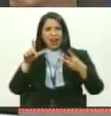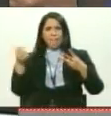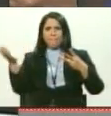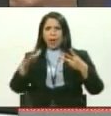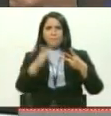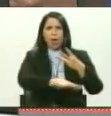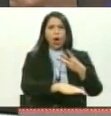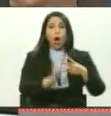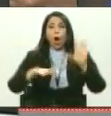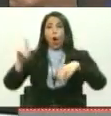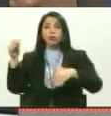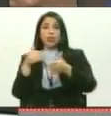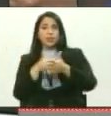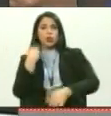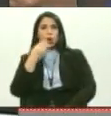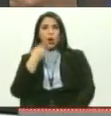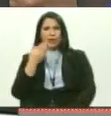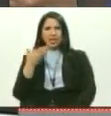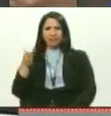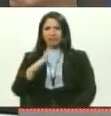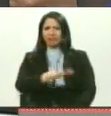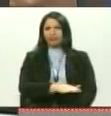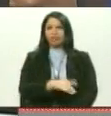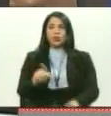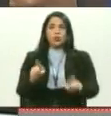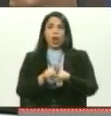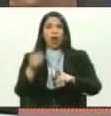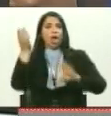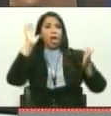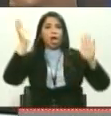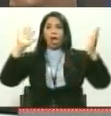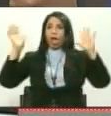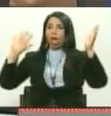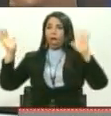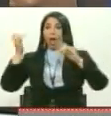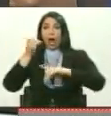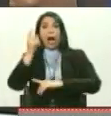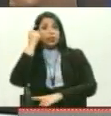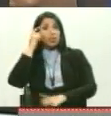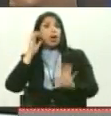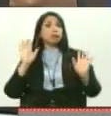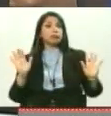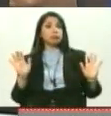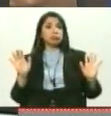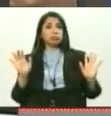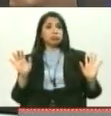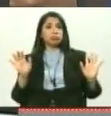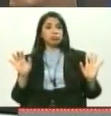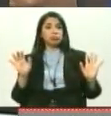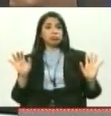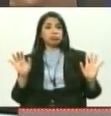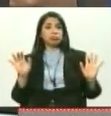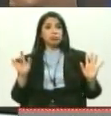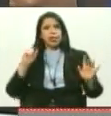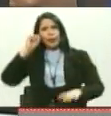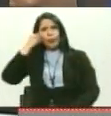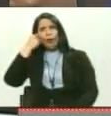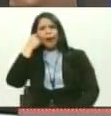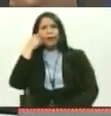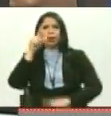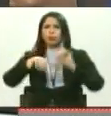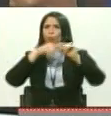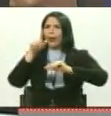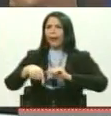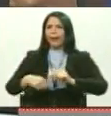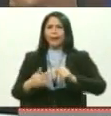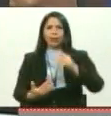en nuestro país asesinos como carlos andrés pérez y los pones en las efemérides la twitter las páginas los